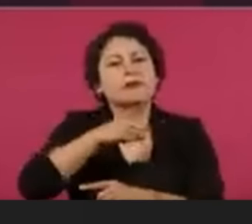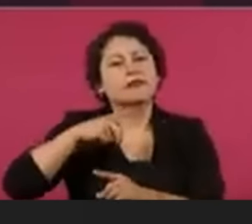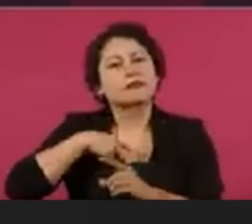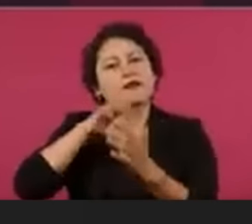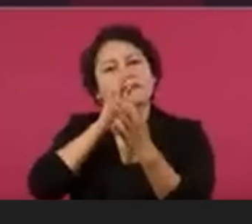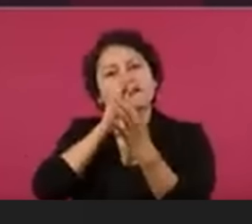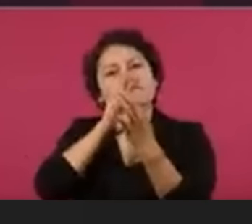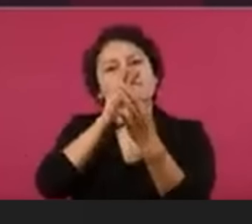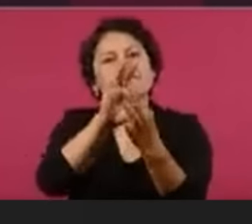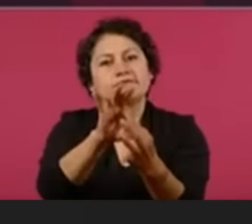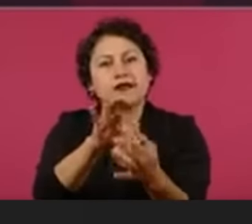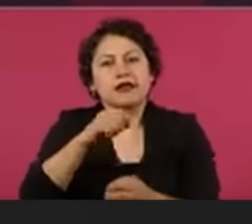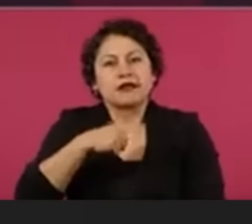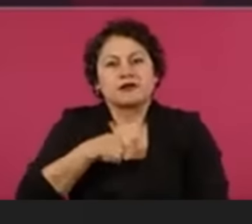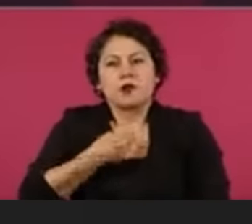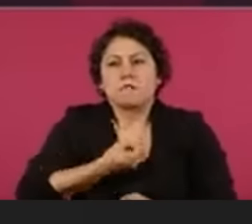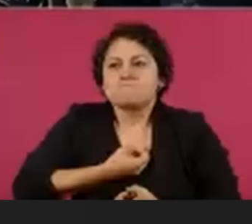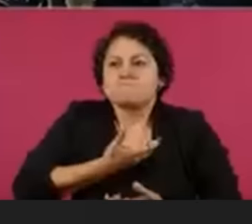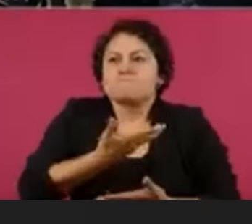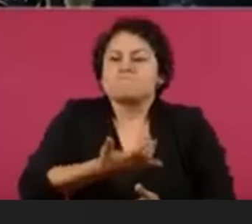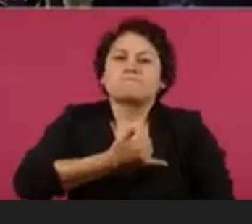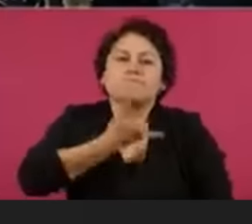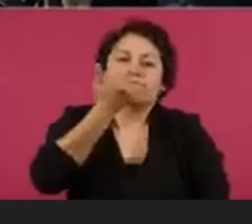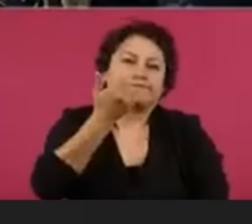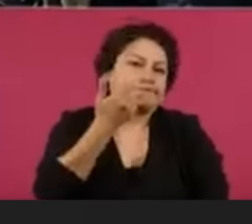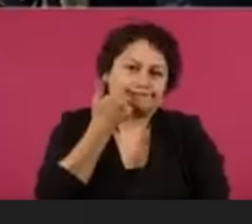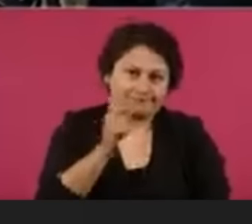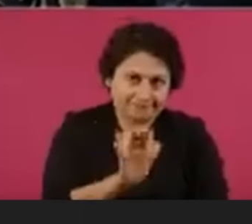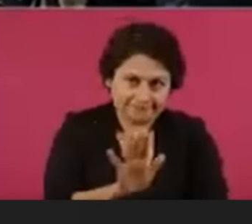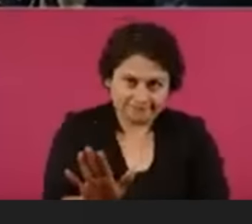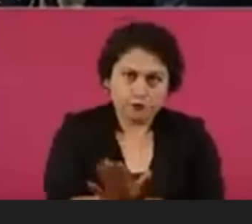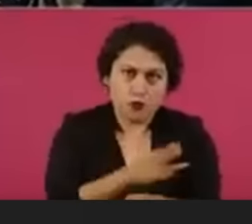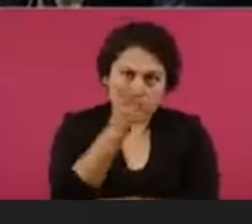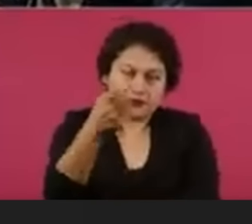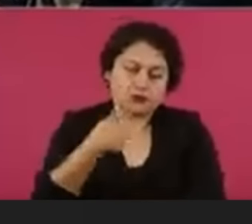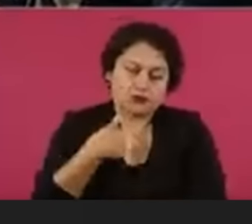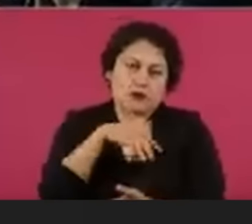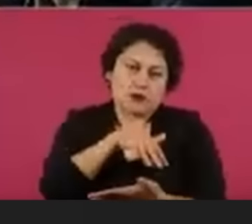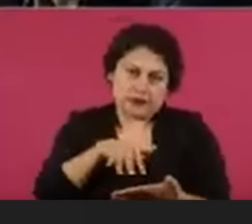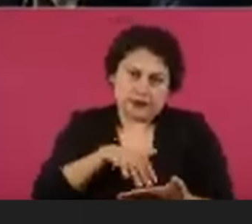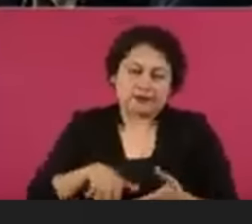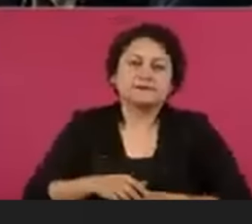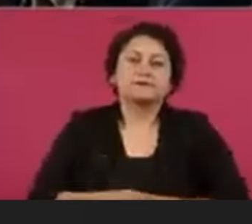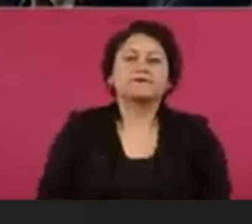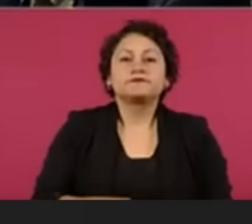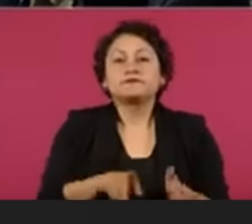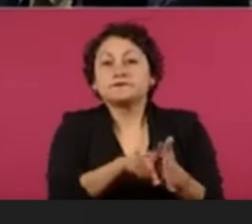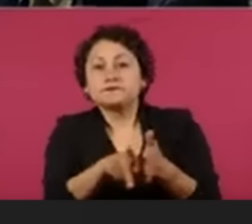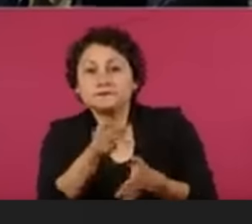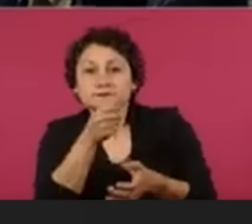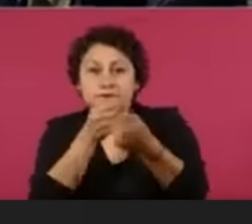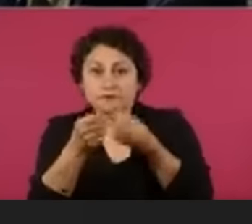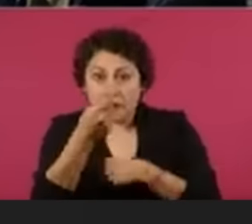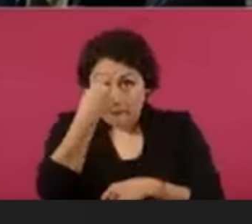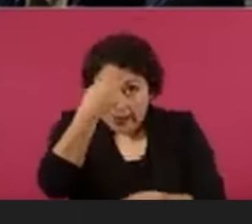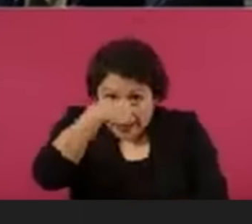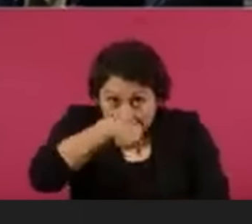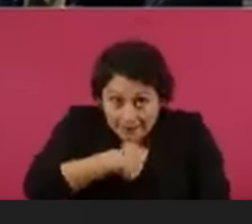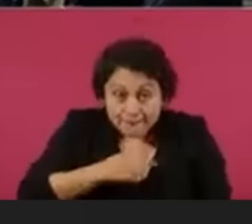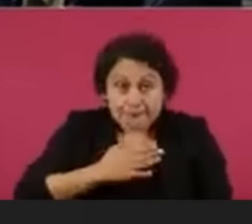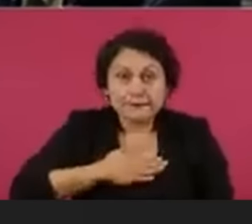equivocarme, entonces pues voy a leerles a continuación lo que escribí. El periodismo, desde mi punto de vista, es ante